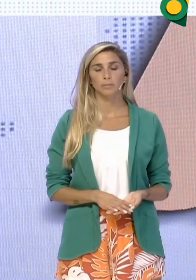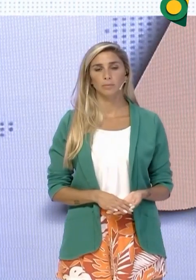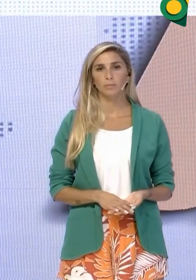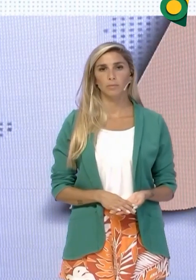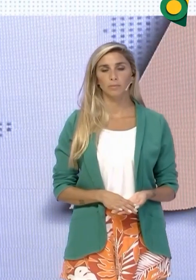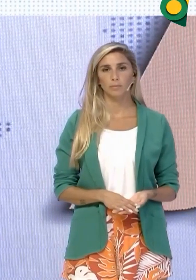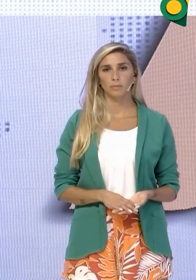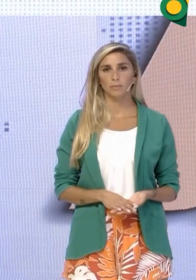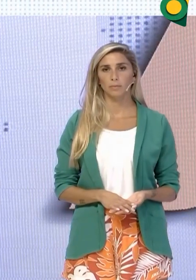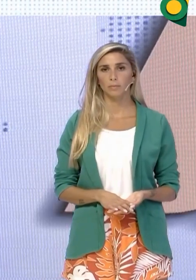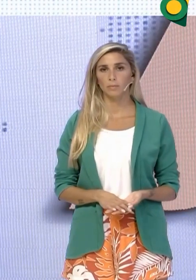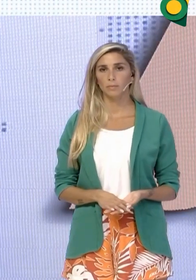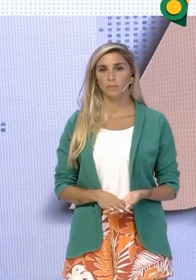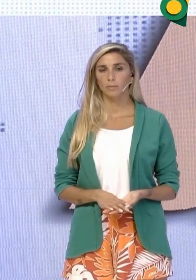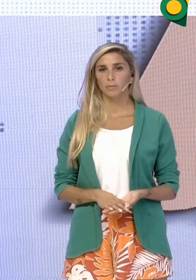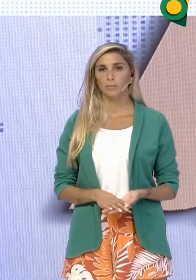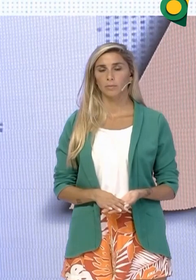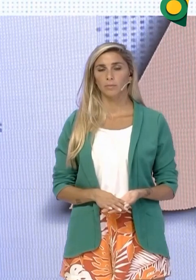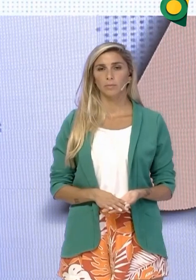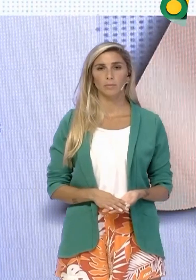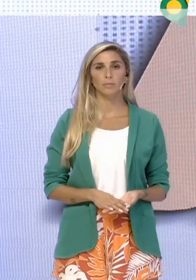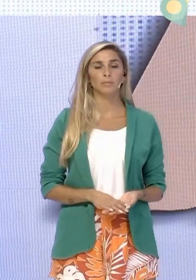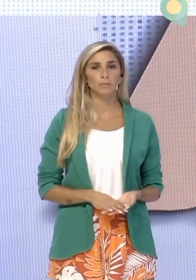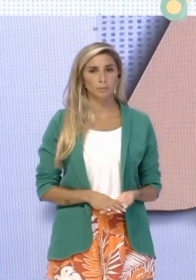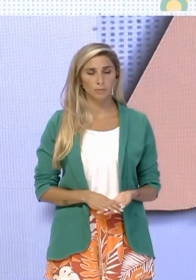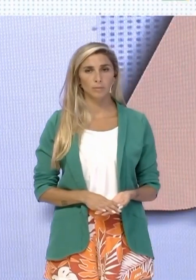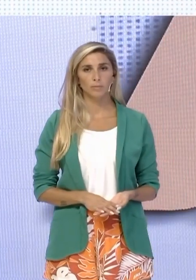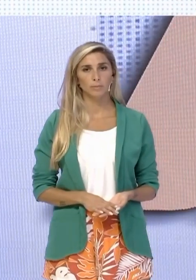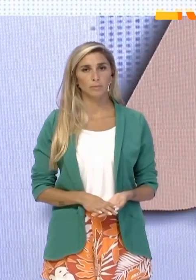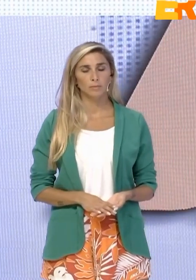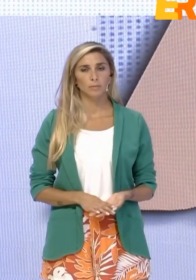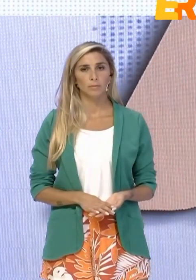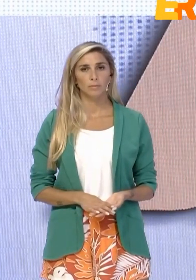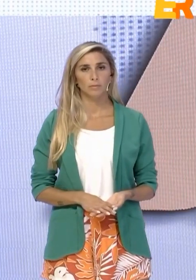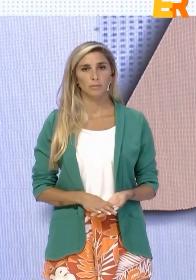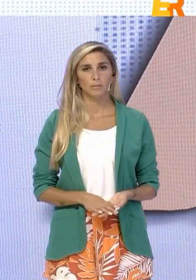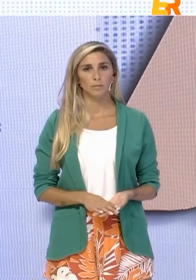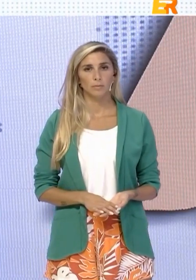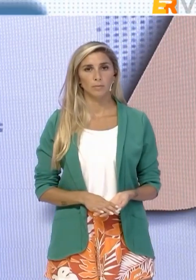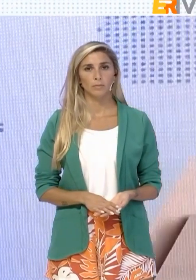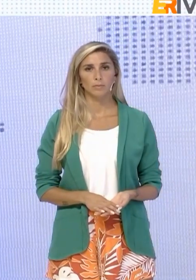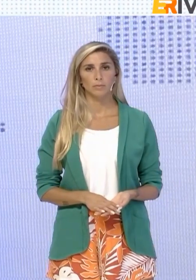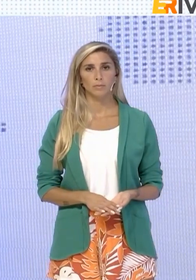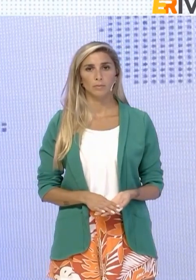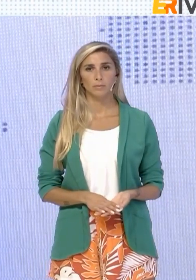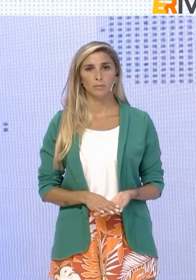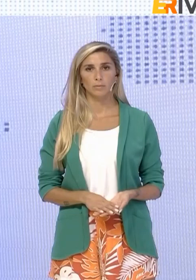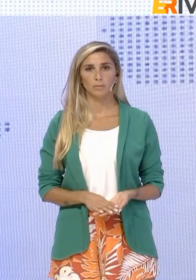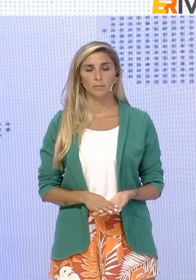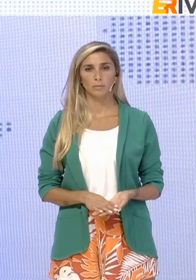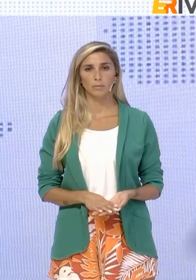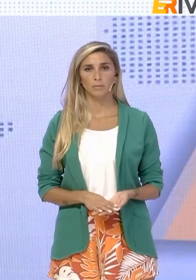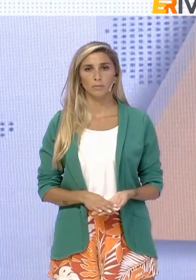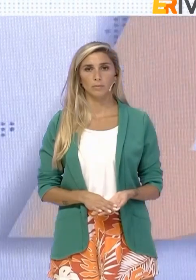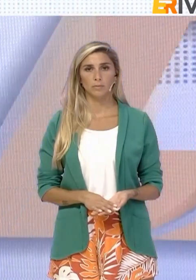de engañar, de inducir a esa persona, uh-huh, a una situación fáctica errónea de algo que digo